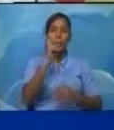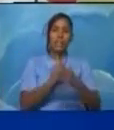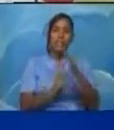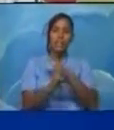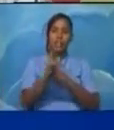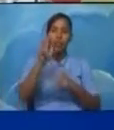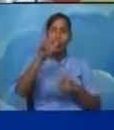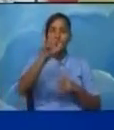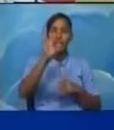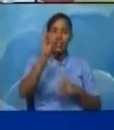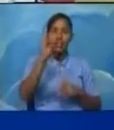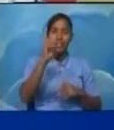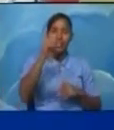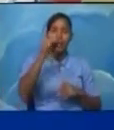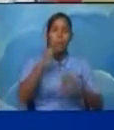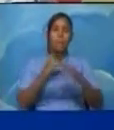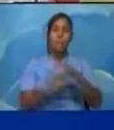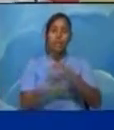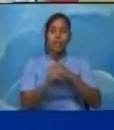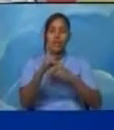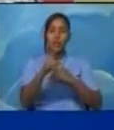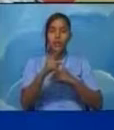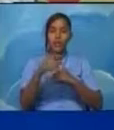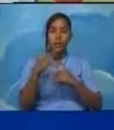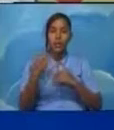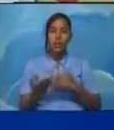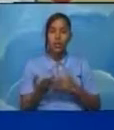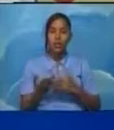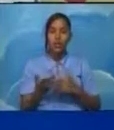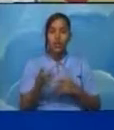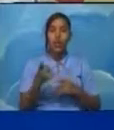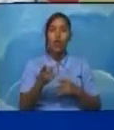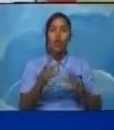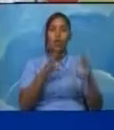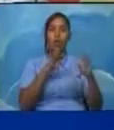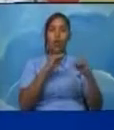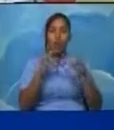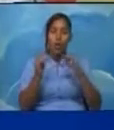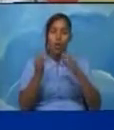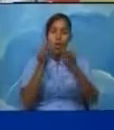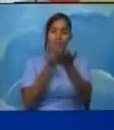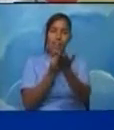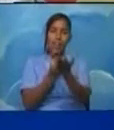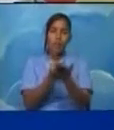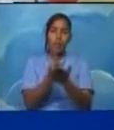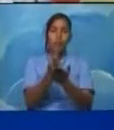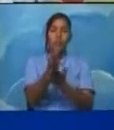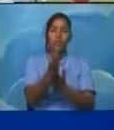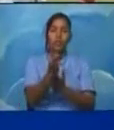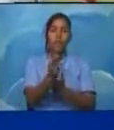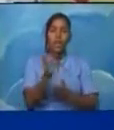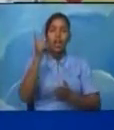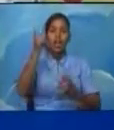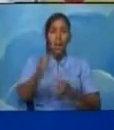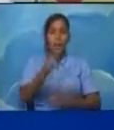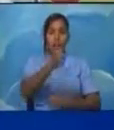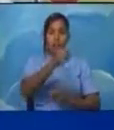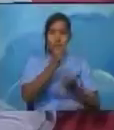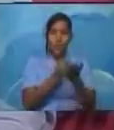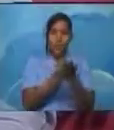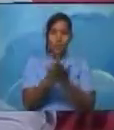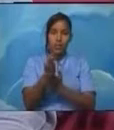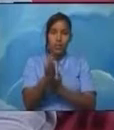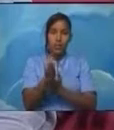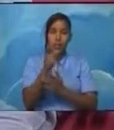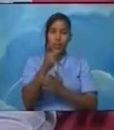versículo 36, excepto quiénes, hermano Clemente, versículo 36.